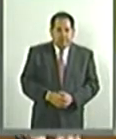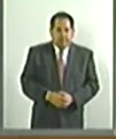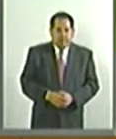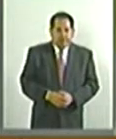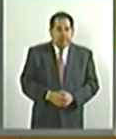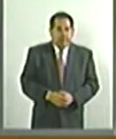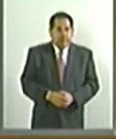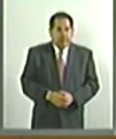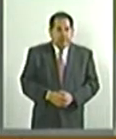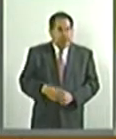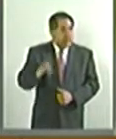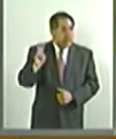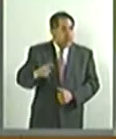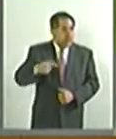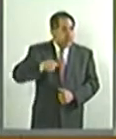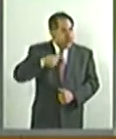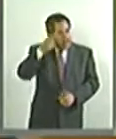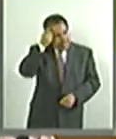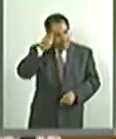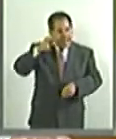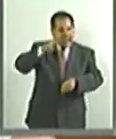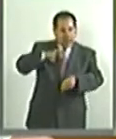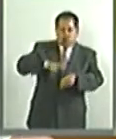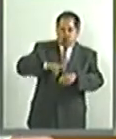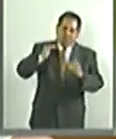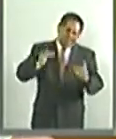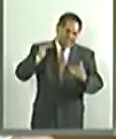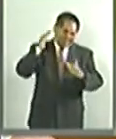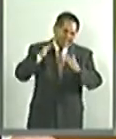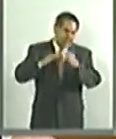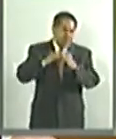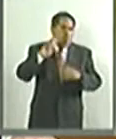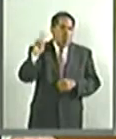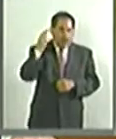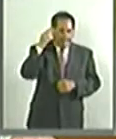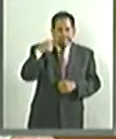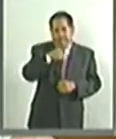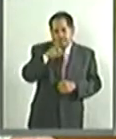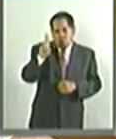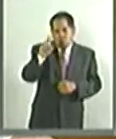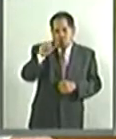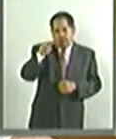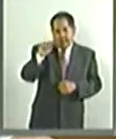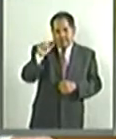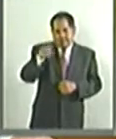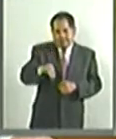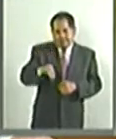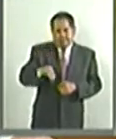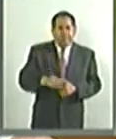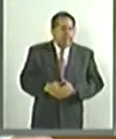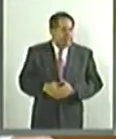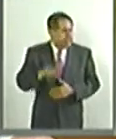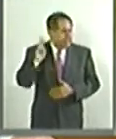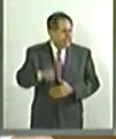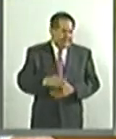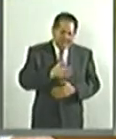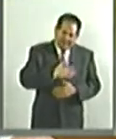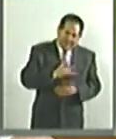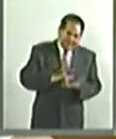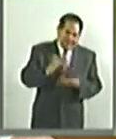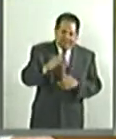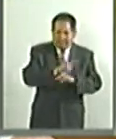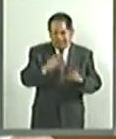En verdad, como rector de la Universidad Nacional Autónoma de México, agradezco profundamente